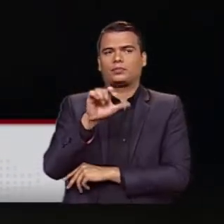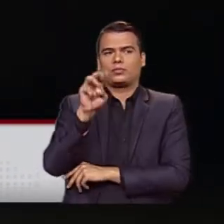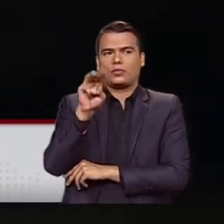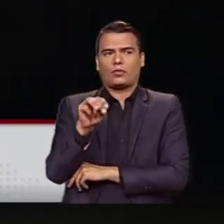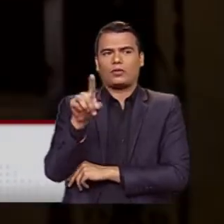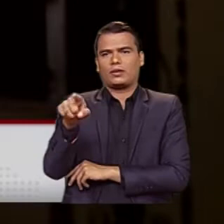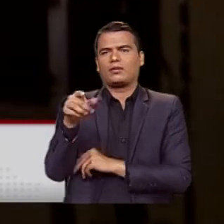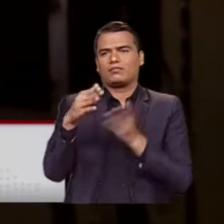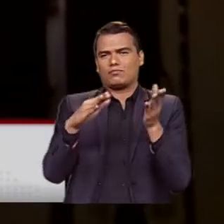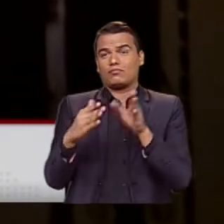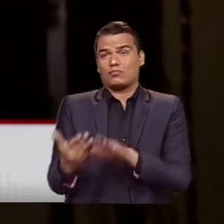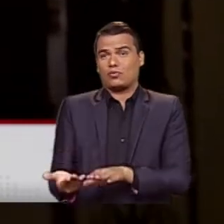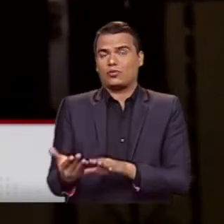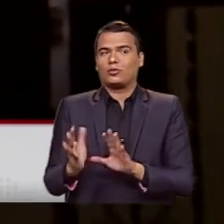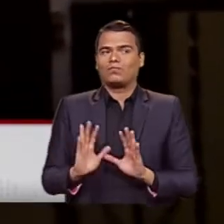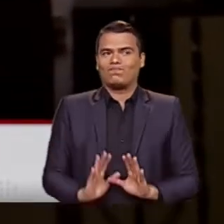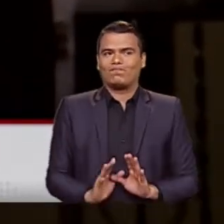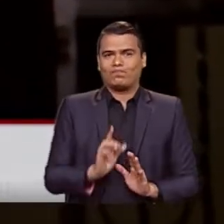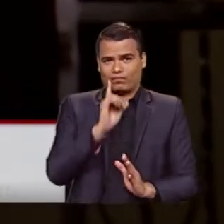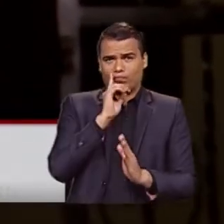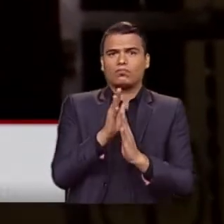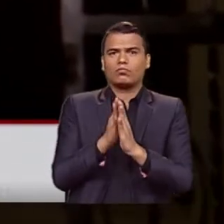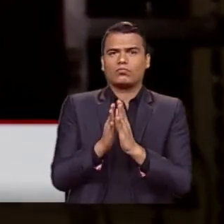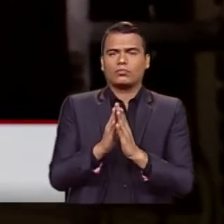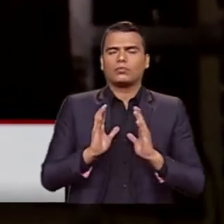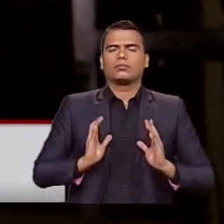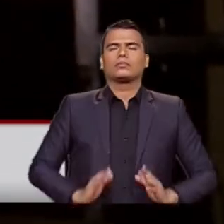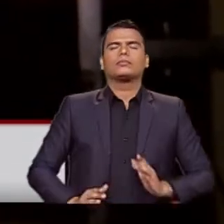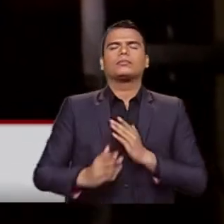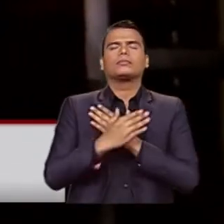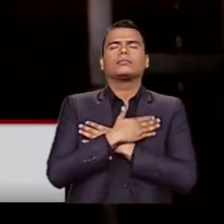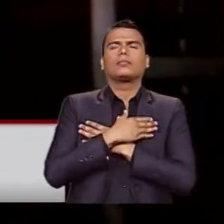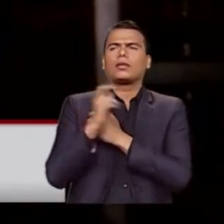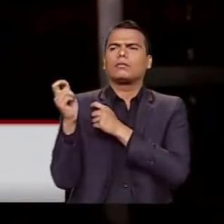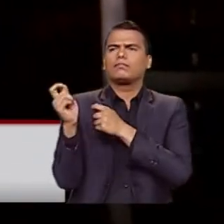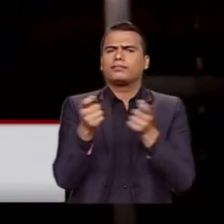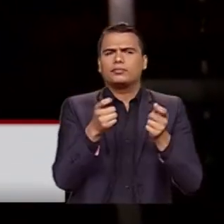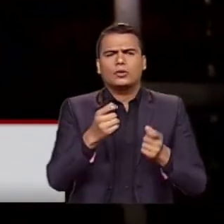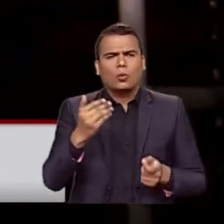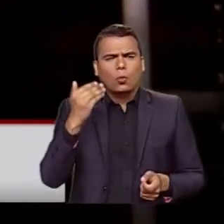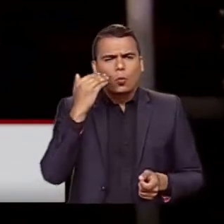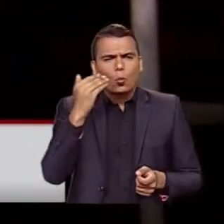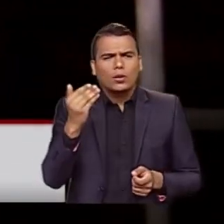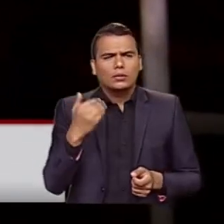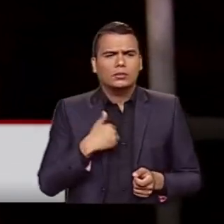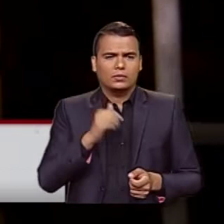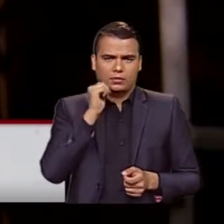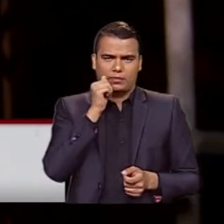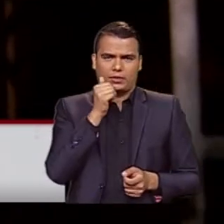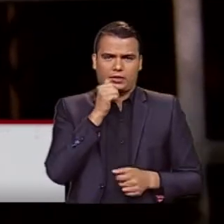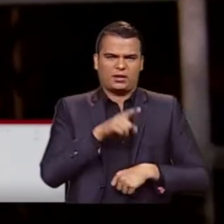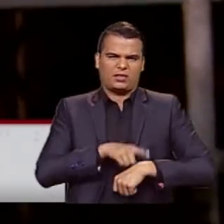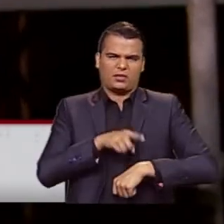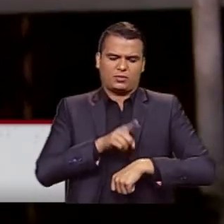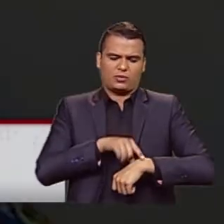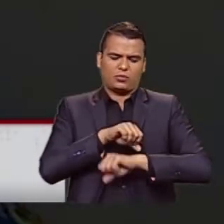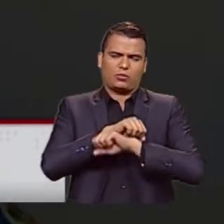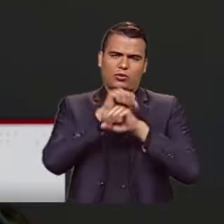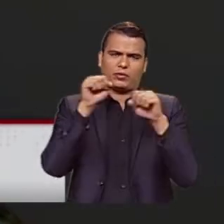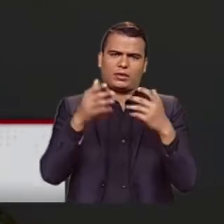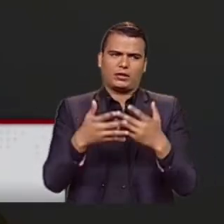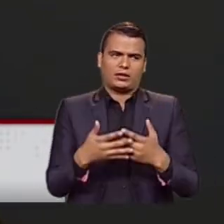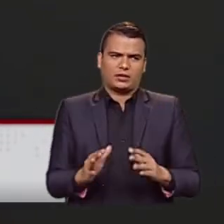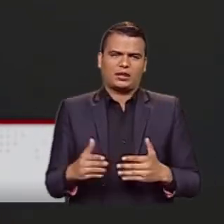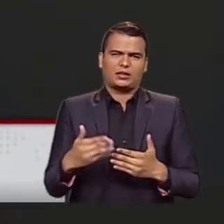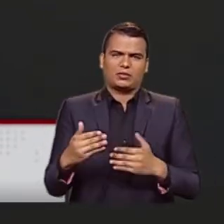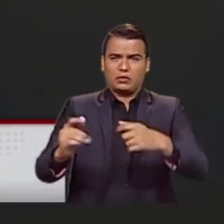sus familiares aseguran que su cuerpo será entregado el día de mañana aquí en la sede de medicina legal en horas de la mañana y luego será